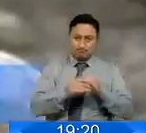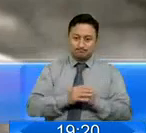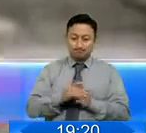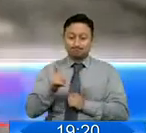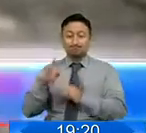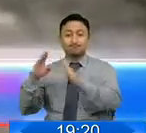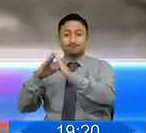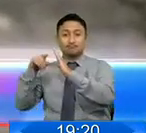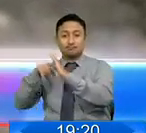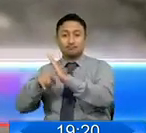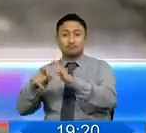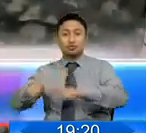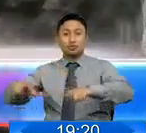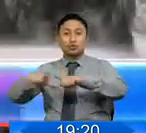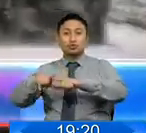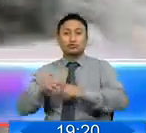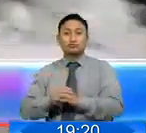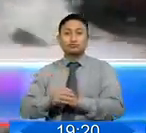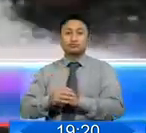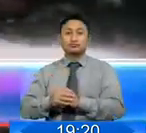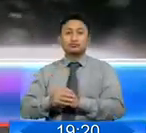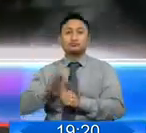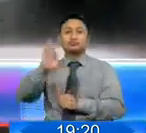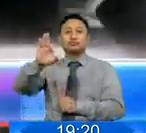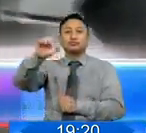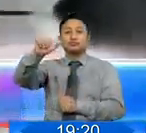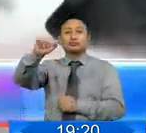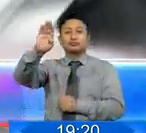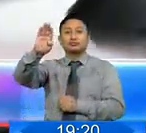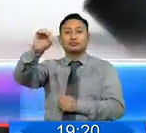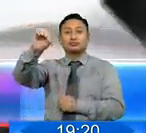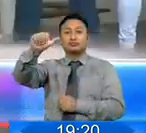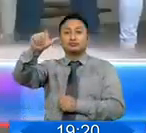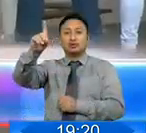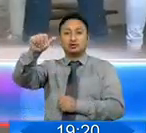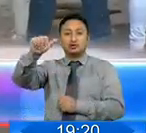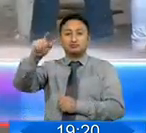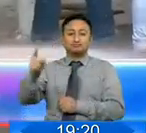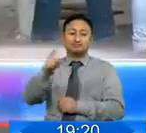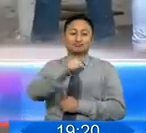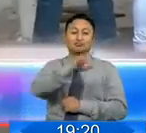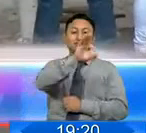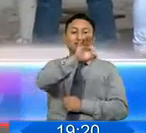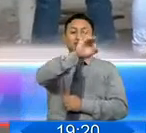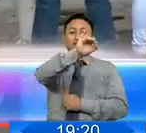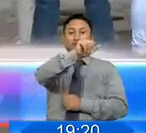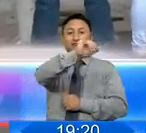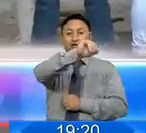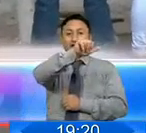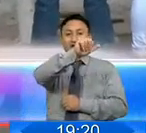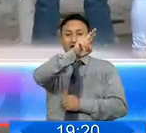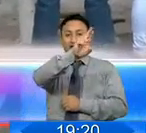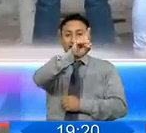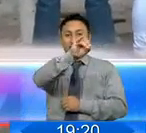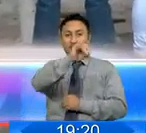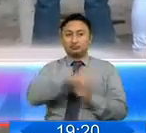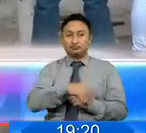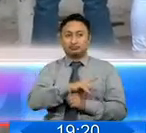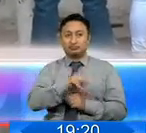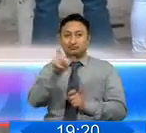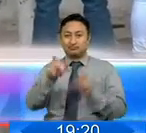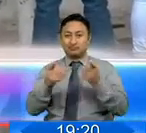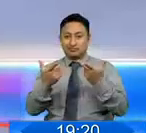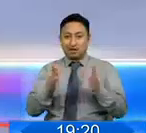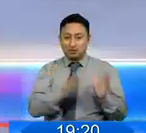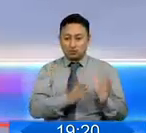una estaba ubicada en el sector de San Pedro de Taboada y la otra en Fajardo. Los antisociales tenían todo muy bien organizado para la distribución